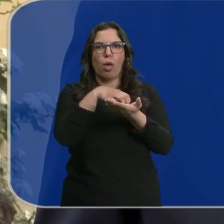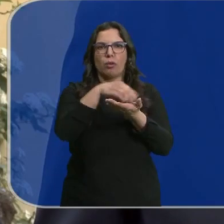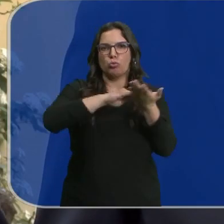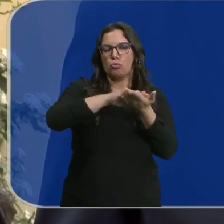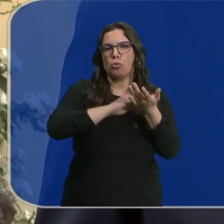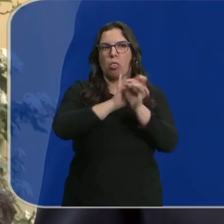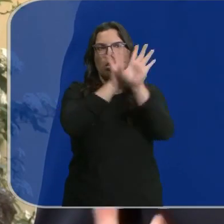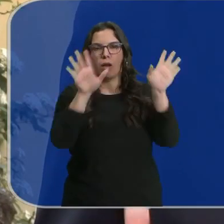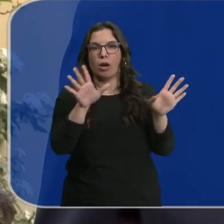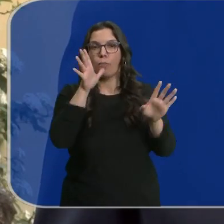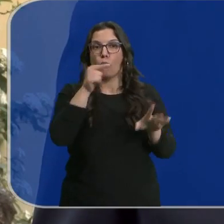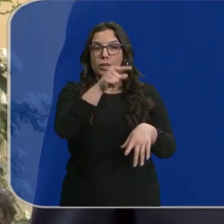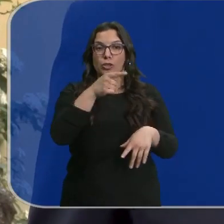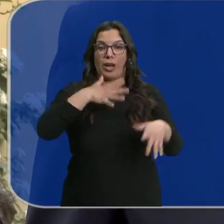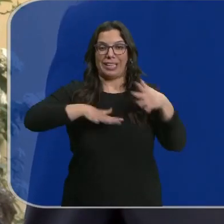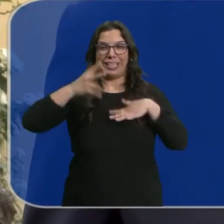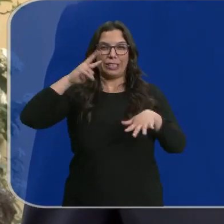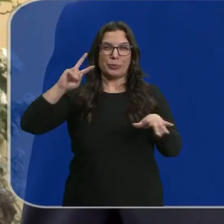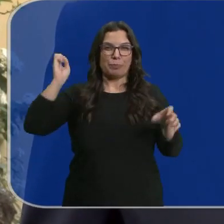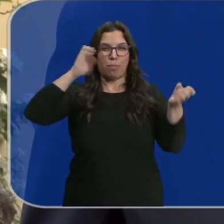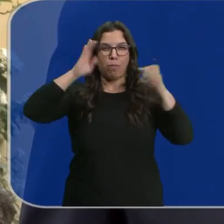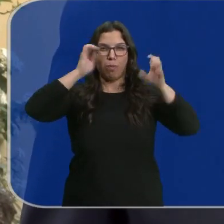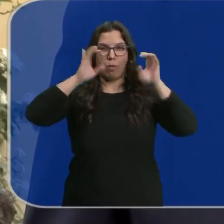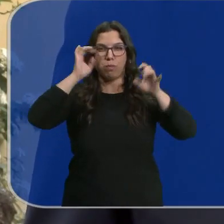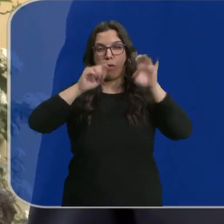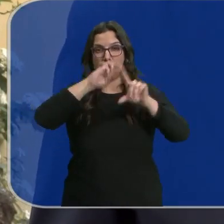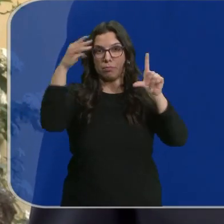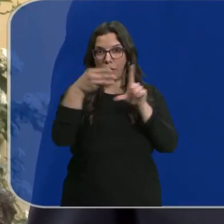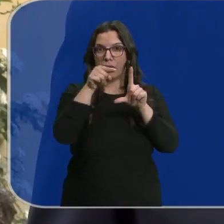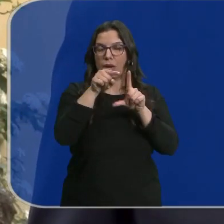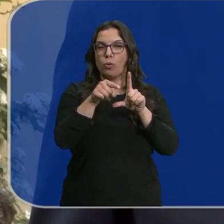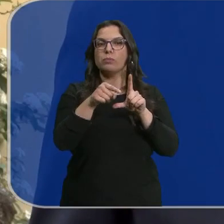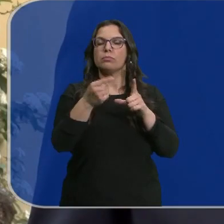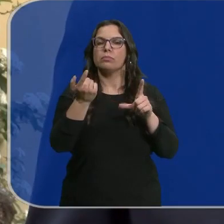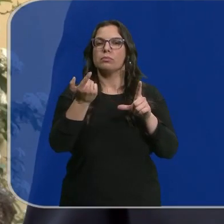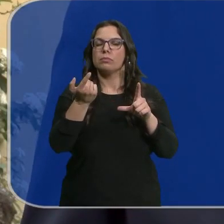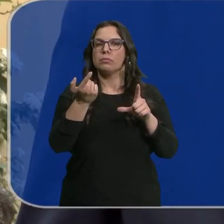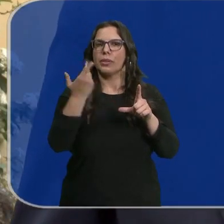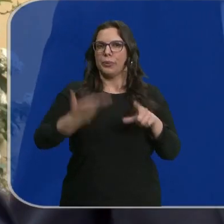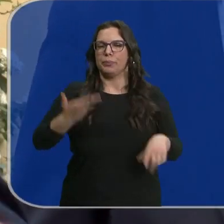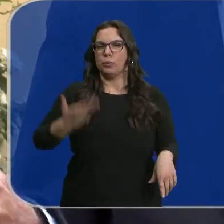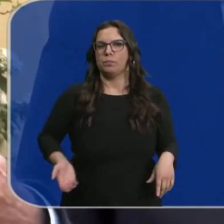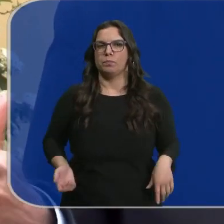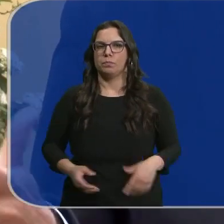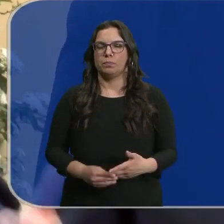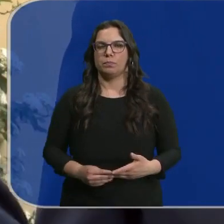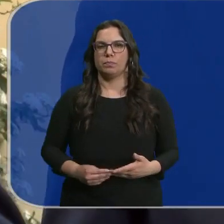puedan tener, dado que es un bagaje el que mantenemos en este portal de gestión del conocimiento importante.